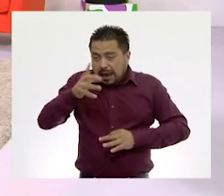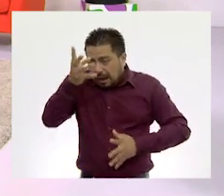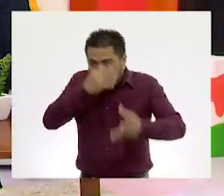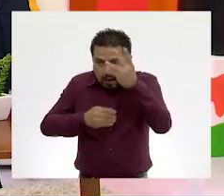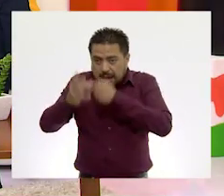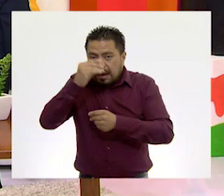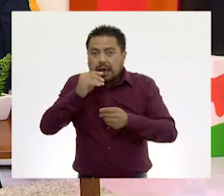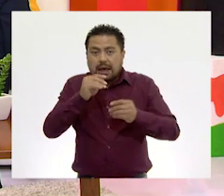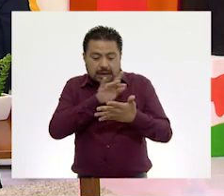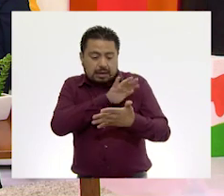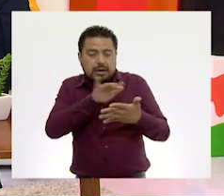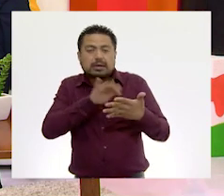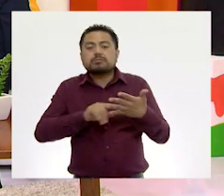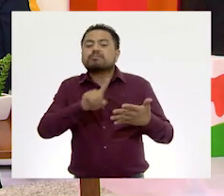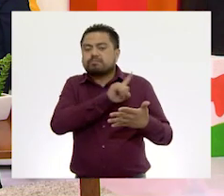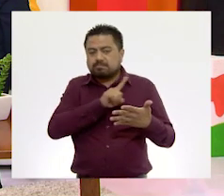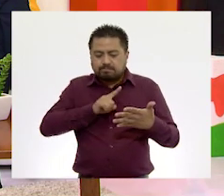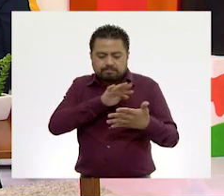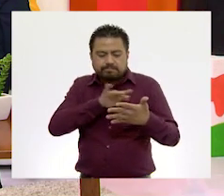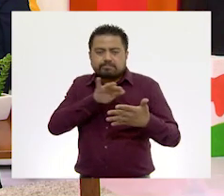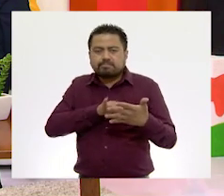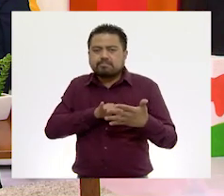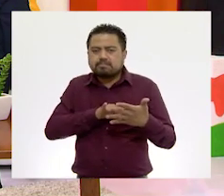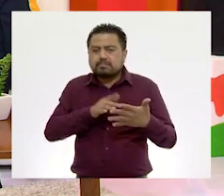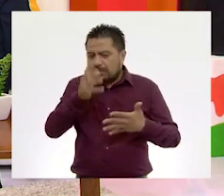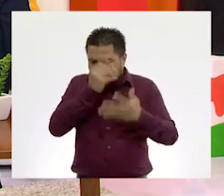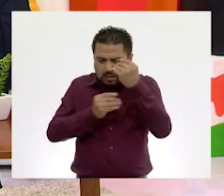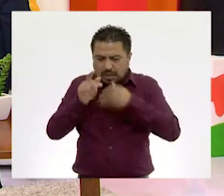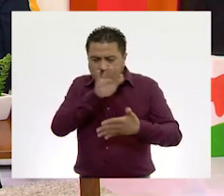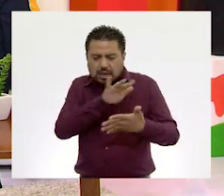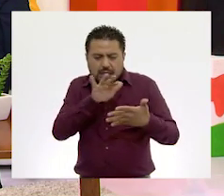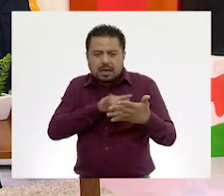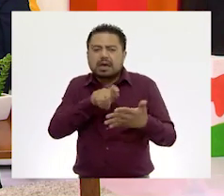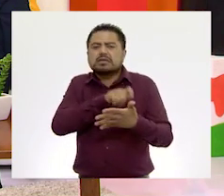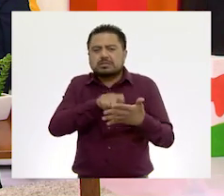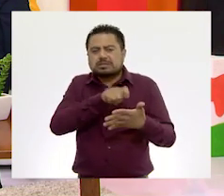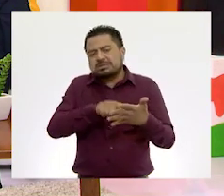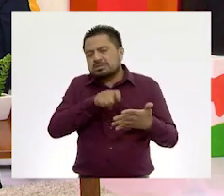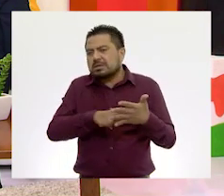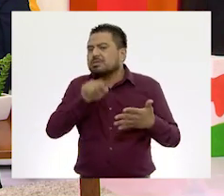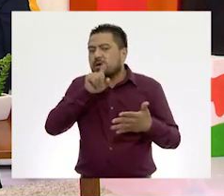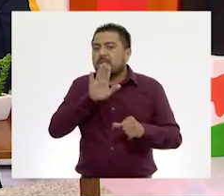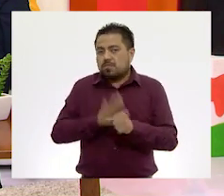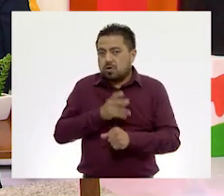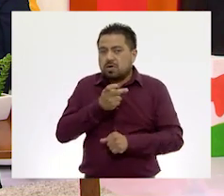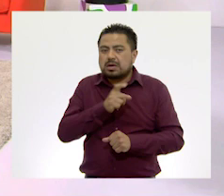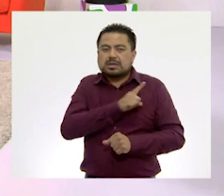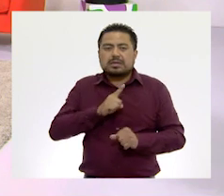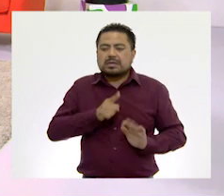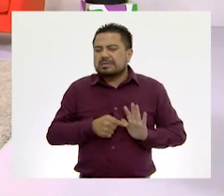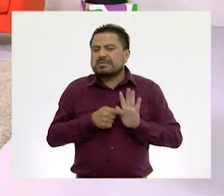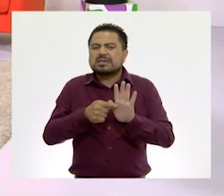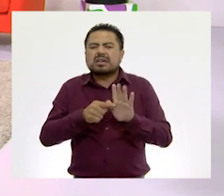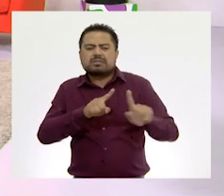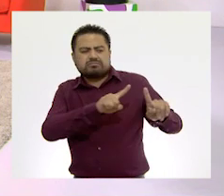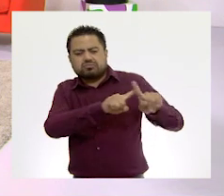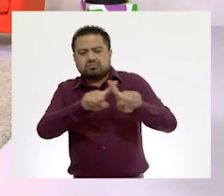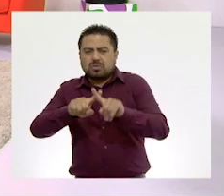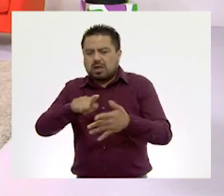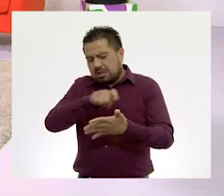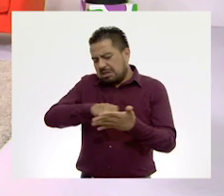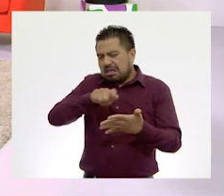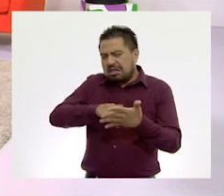a leer, pues hay que leer, ¿no? Y se aprende a leer leyendo y a escribir escribiendo. Es por eso que hay que presentarles distintos tipos de